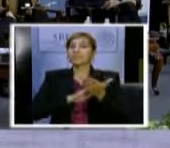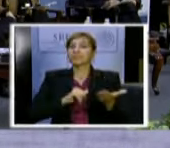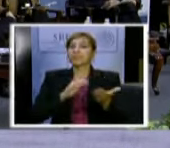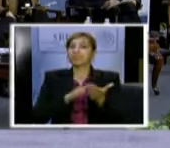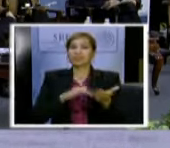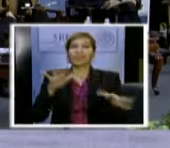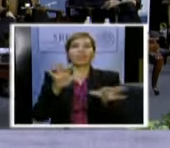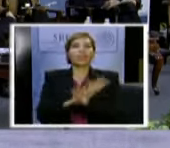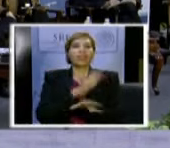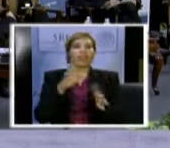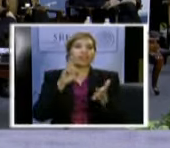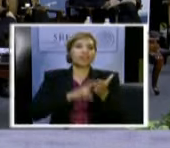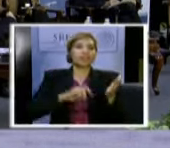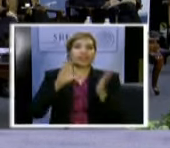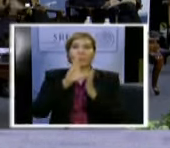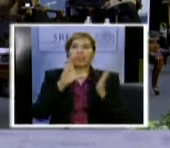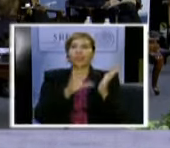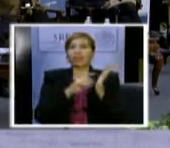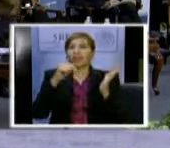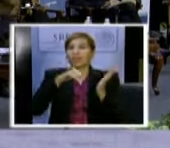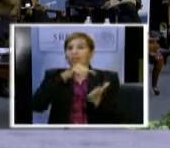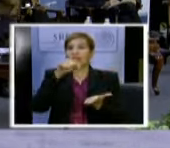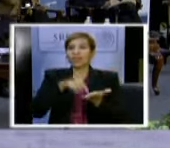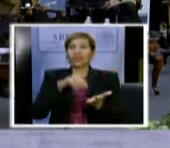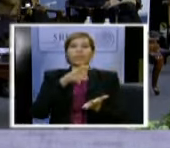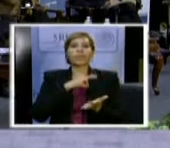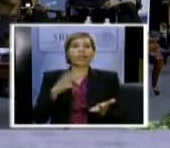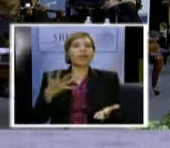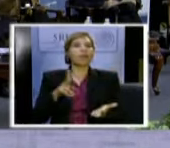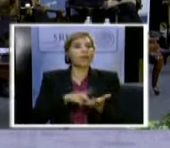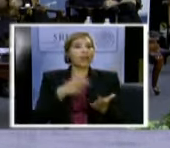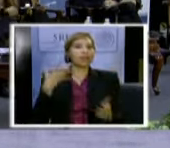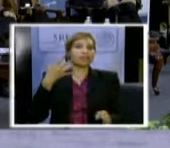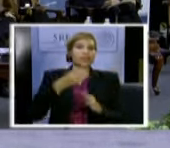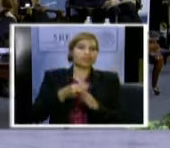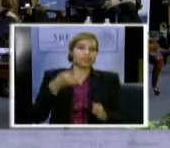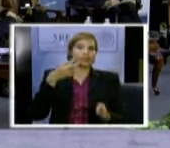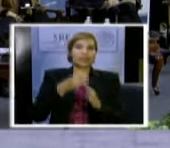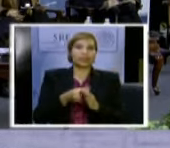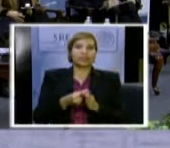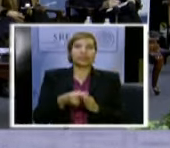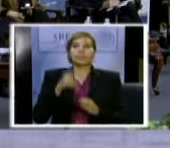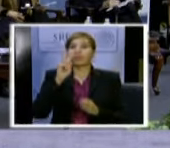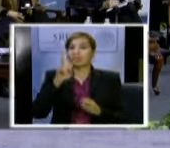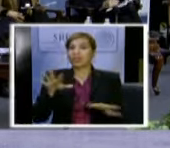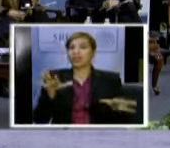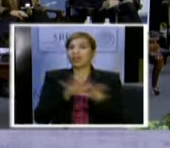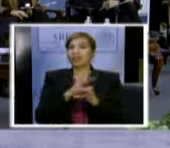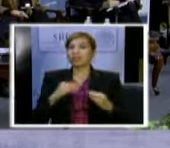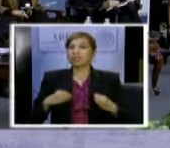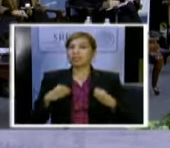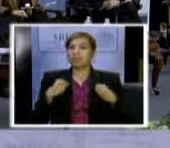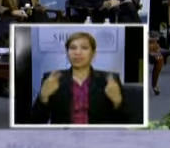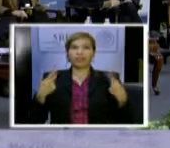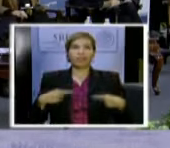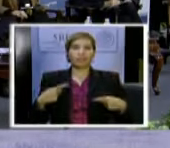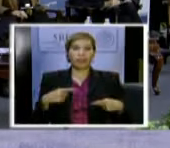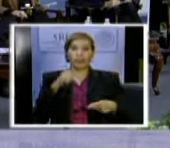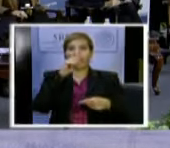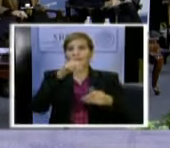de modificaciones a las constituciones locales para poder hacerlo, pero que también les cambia la vida a nuestra